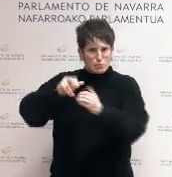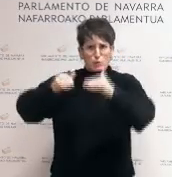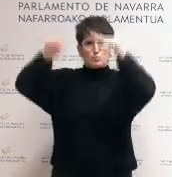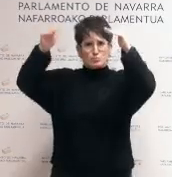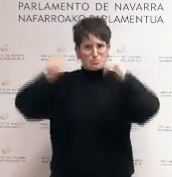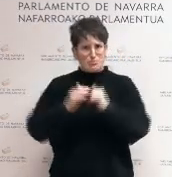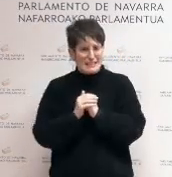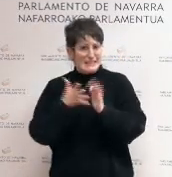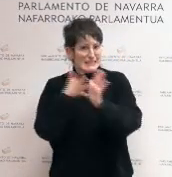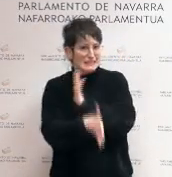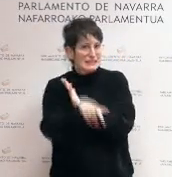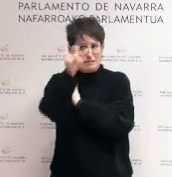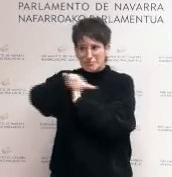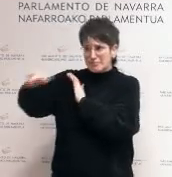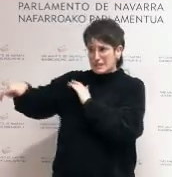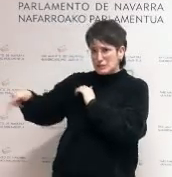los contribuyentes.